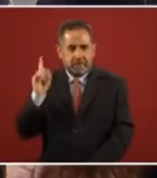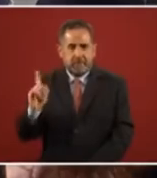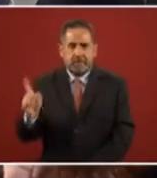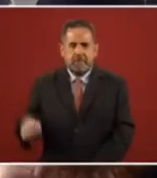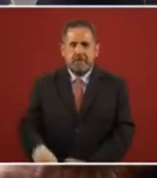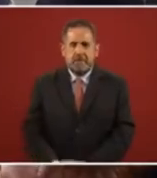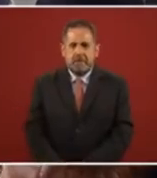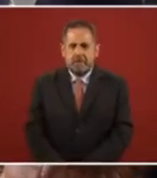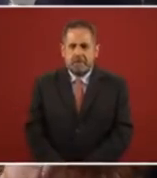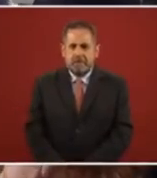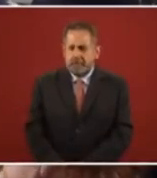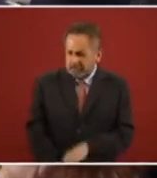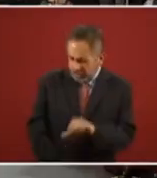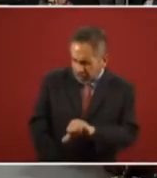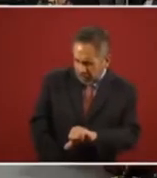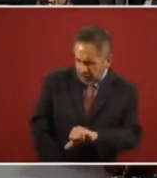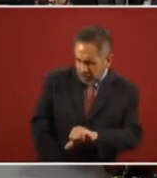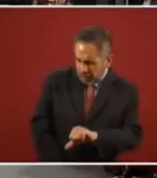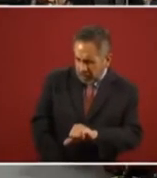por qué